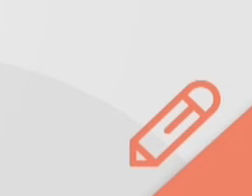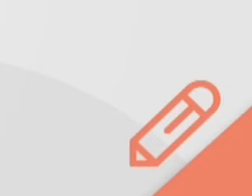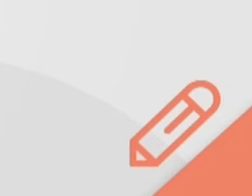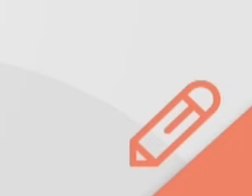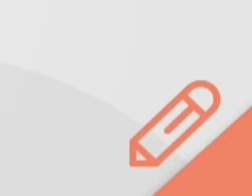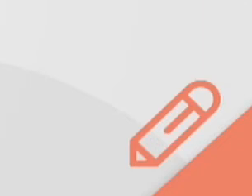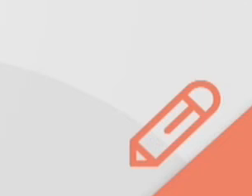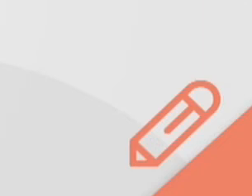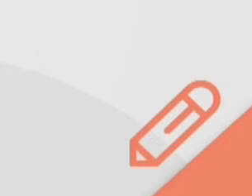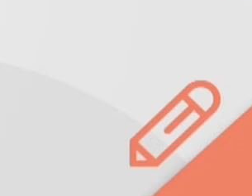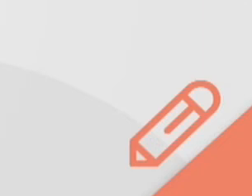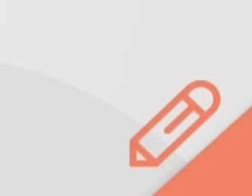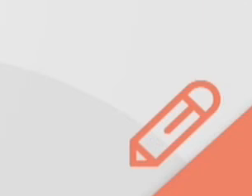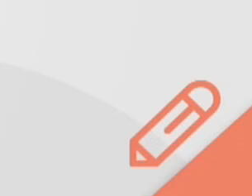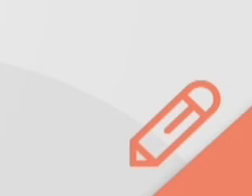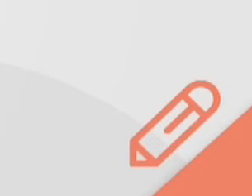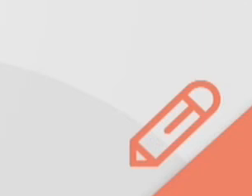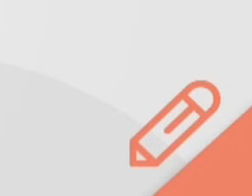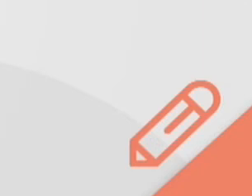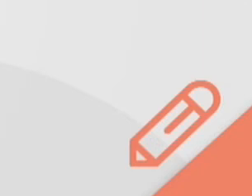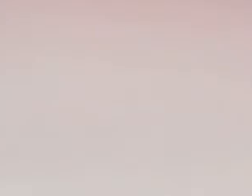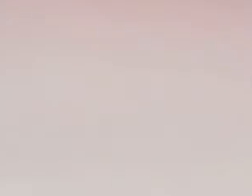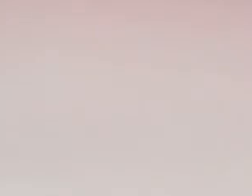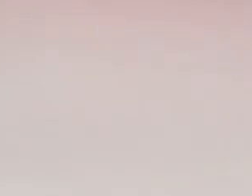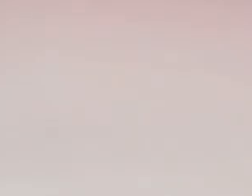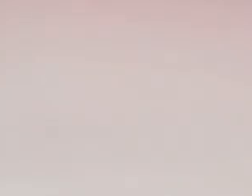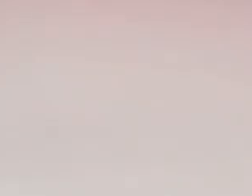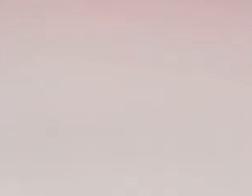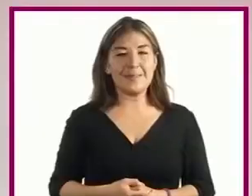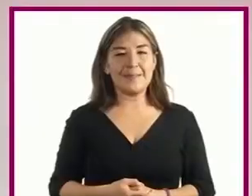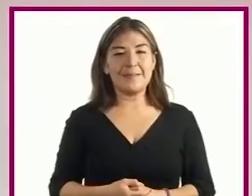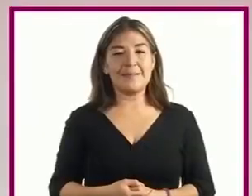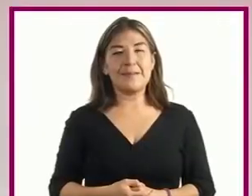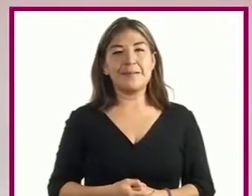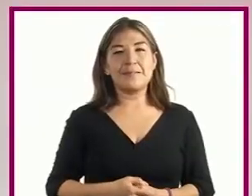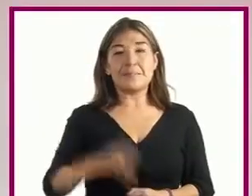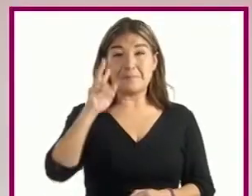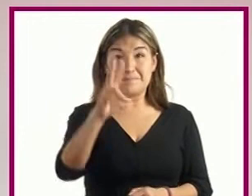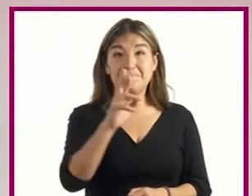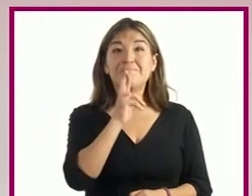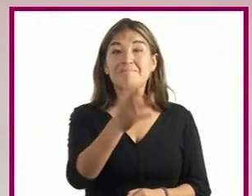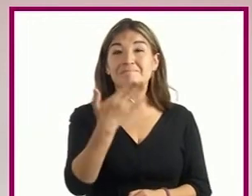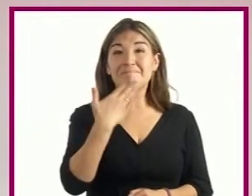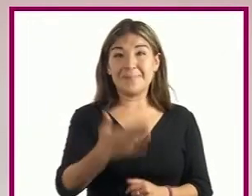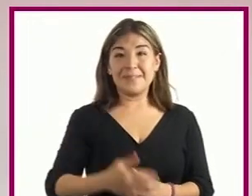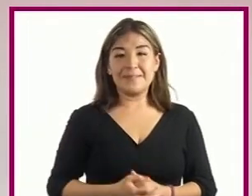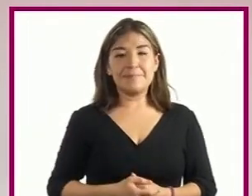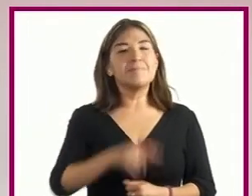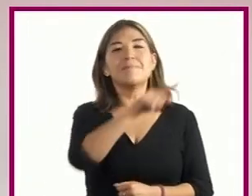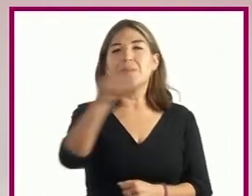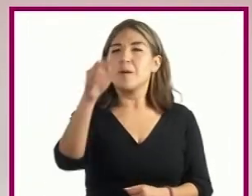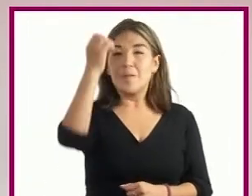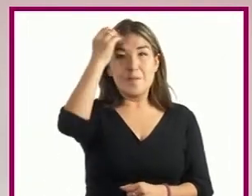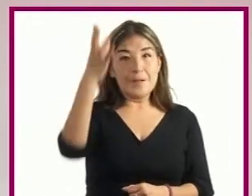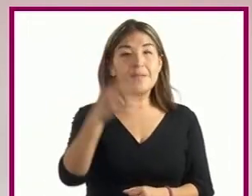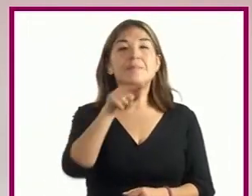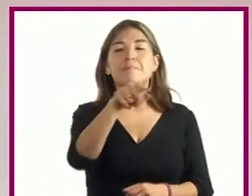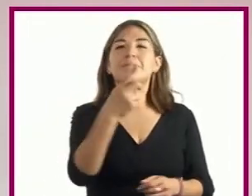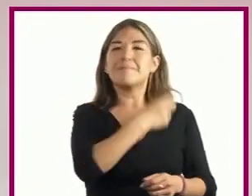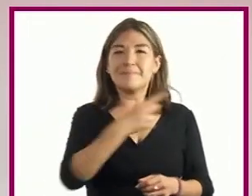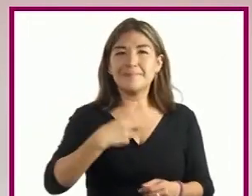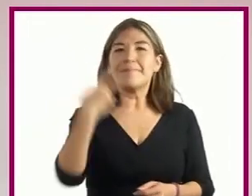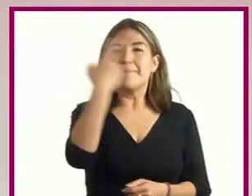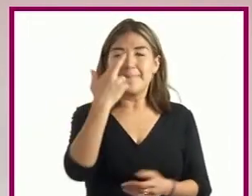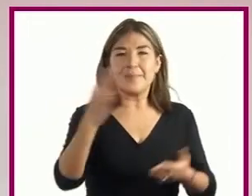C, espacio ficcional. ¿Pudieron responder acertadamente? No olviden que repasar sus